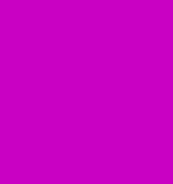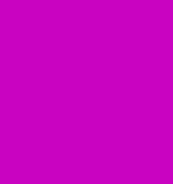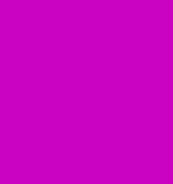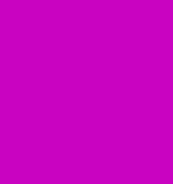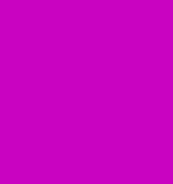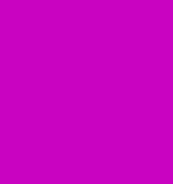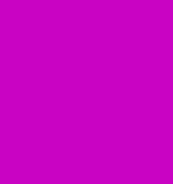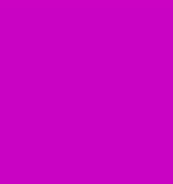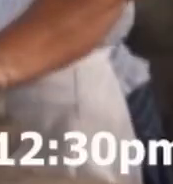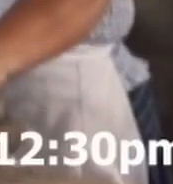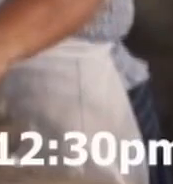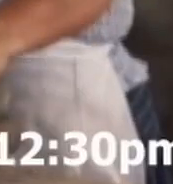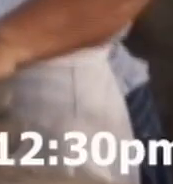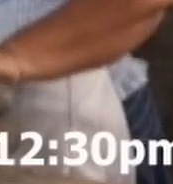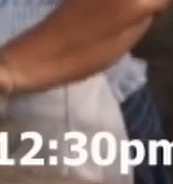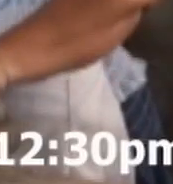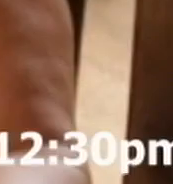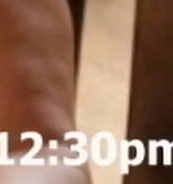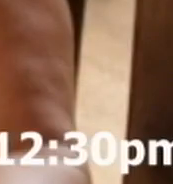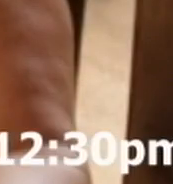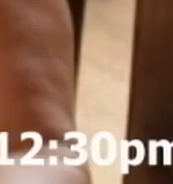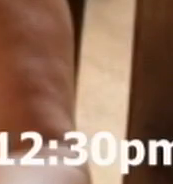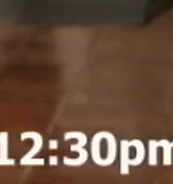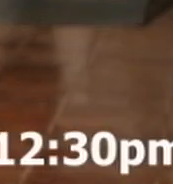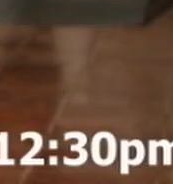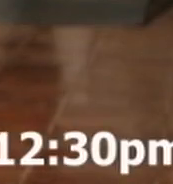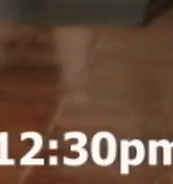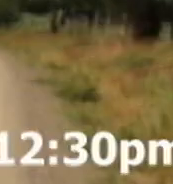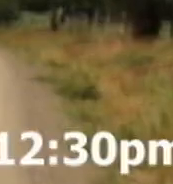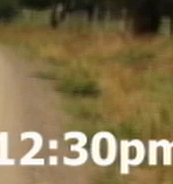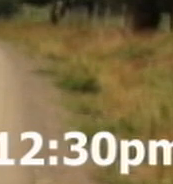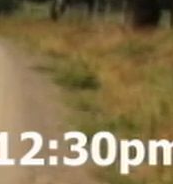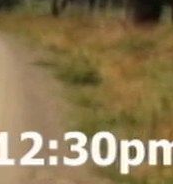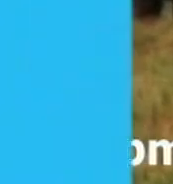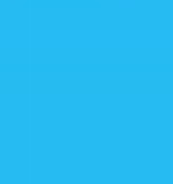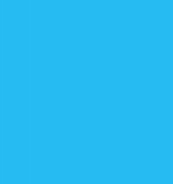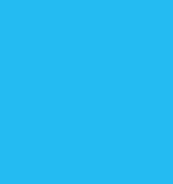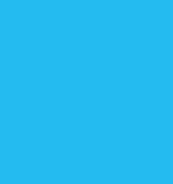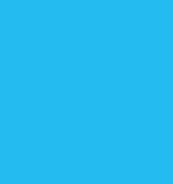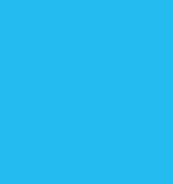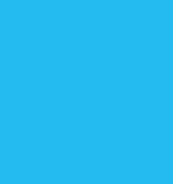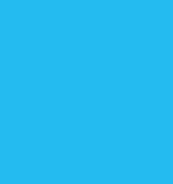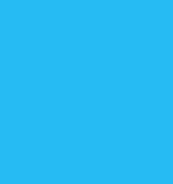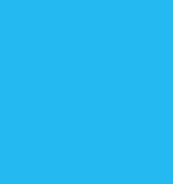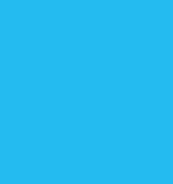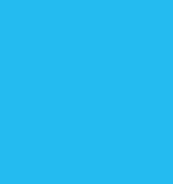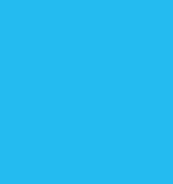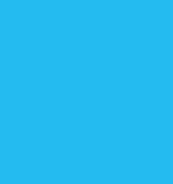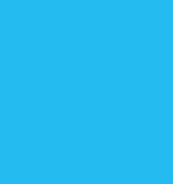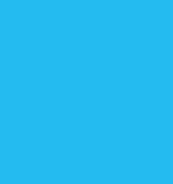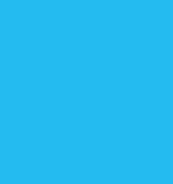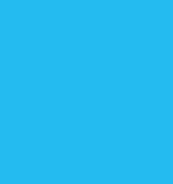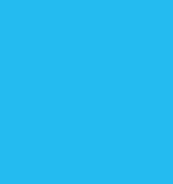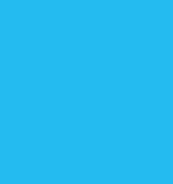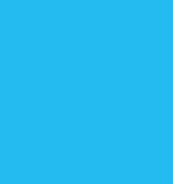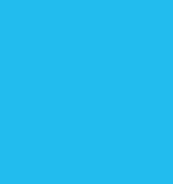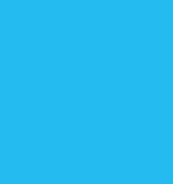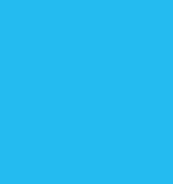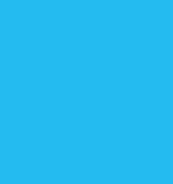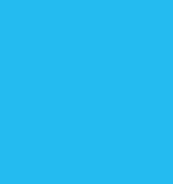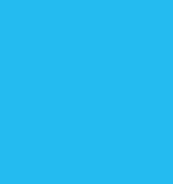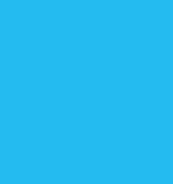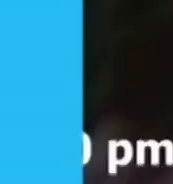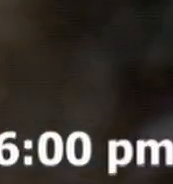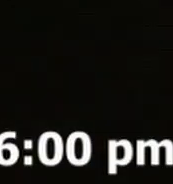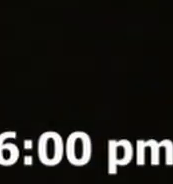noche, Mujeres de Altura. La vida y labor de varias mujeres guanacastecas. El domingo 8 a las 10 de la mañana, Primera Dama